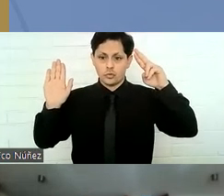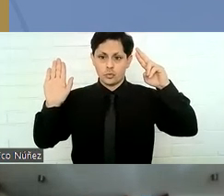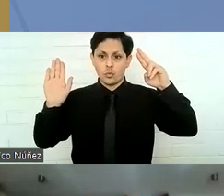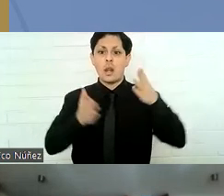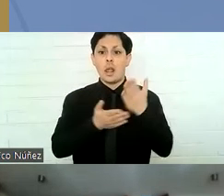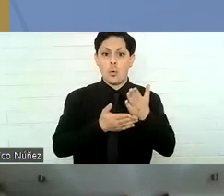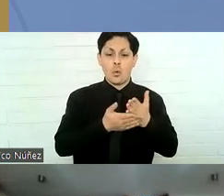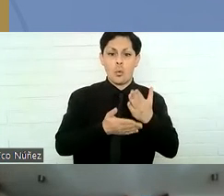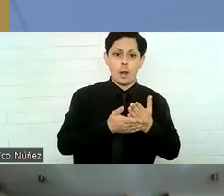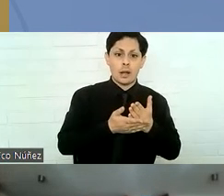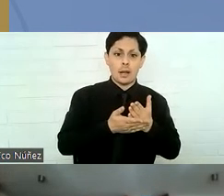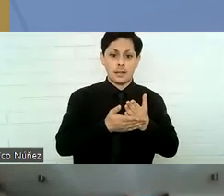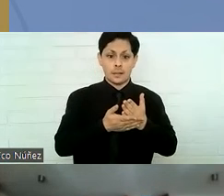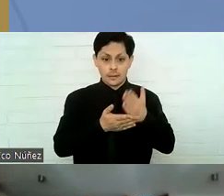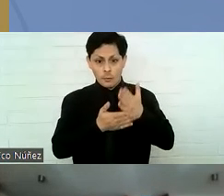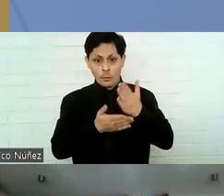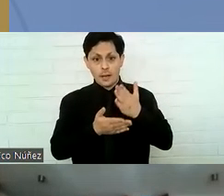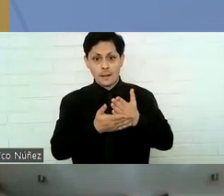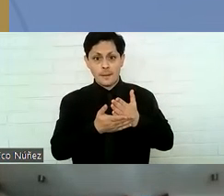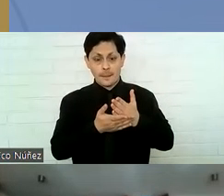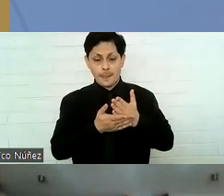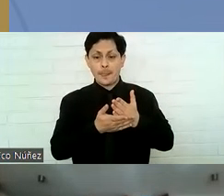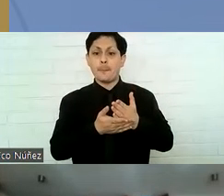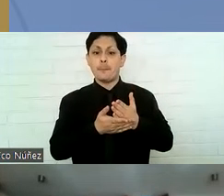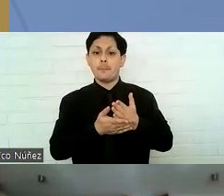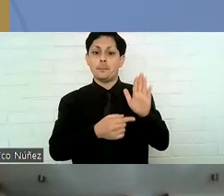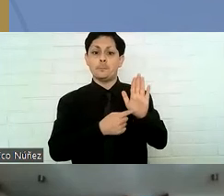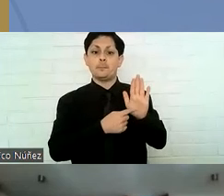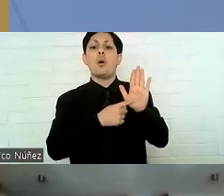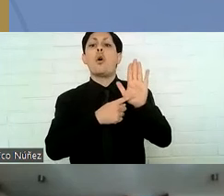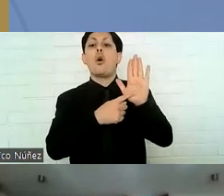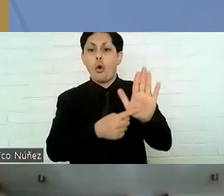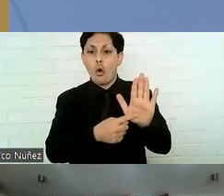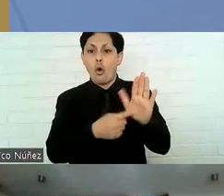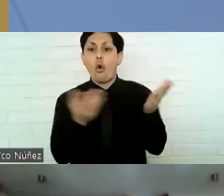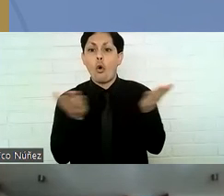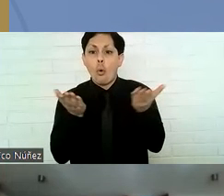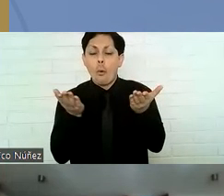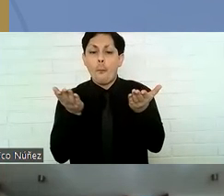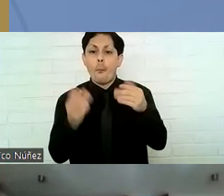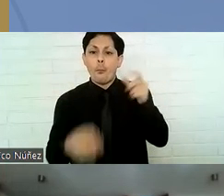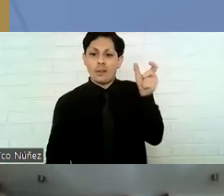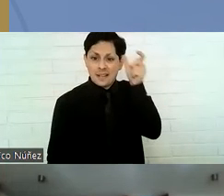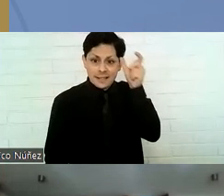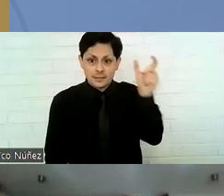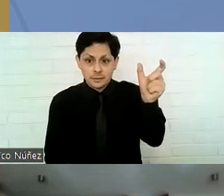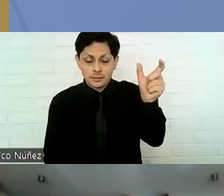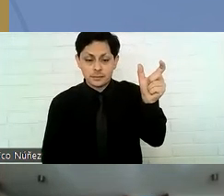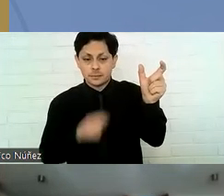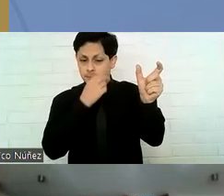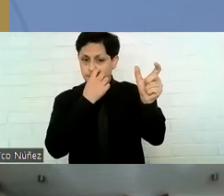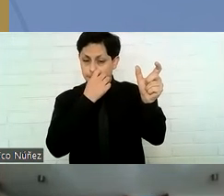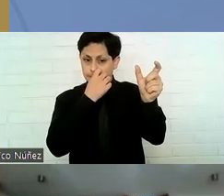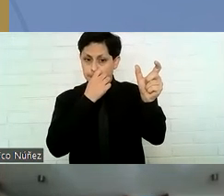de Frankfurt señaló como la racionalidad instrumental y se le opone